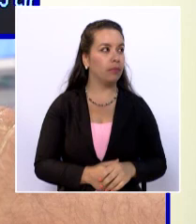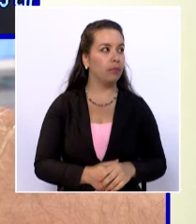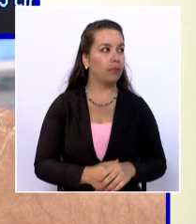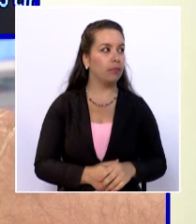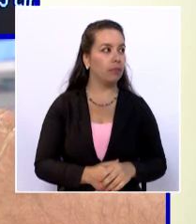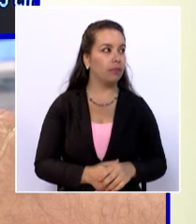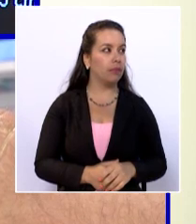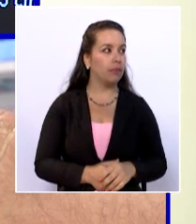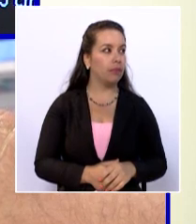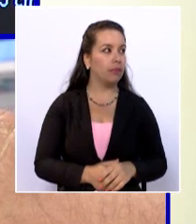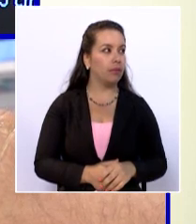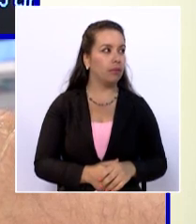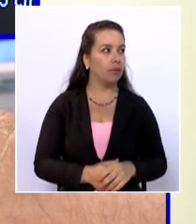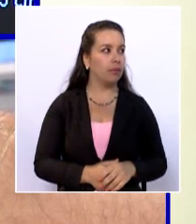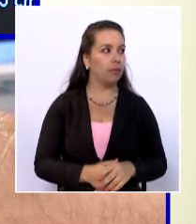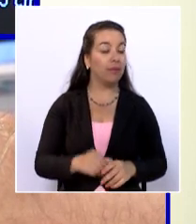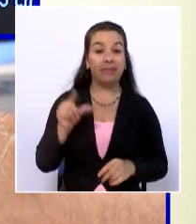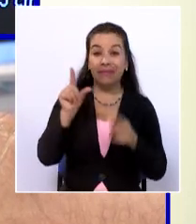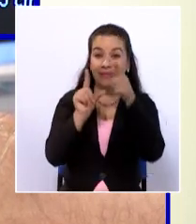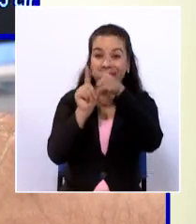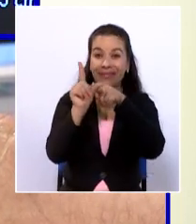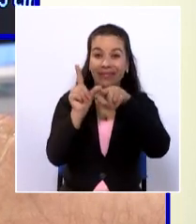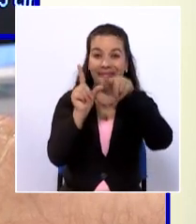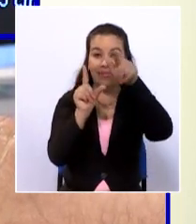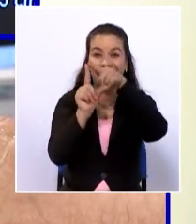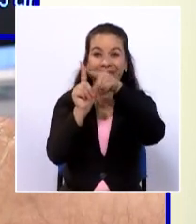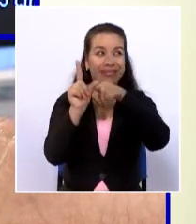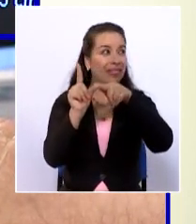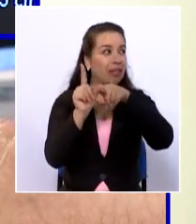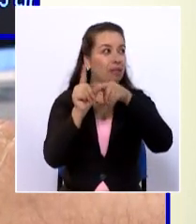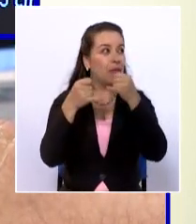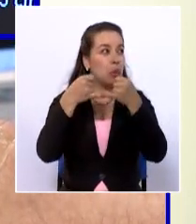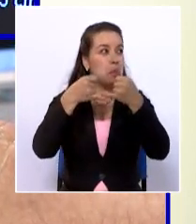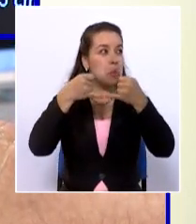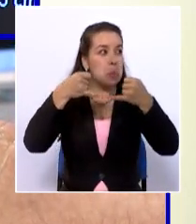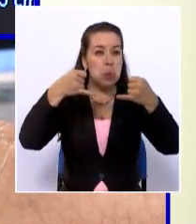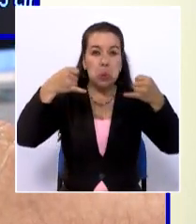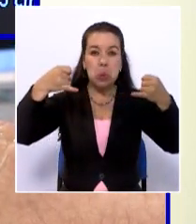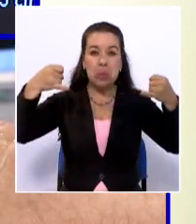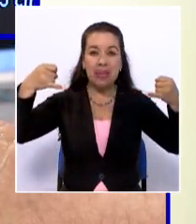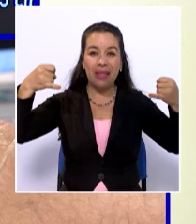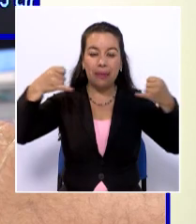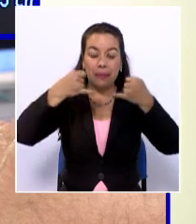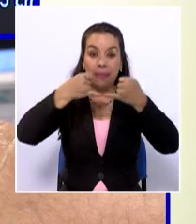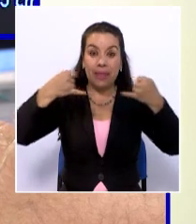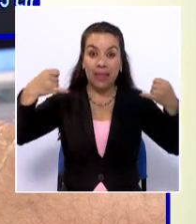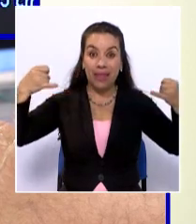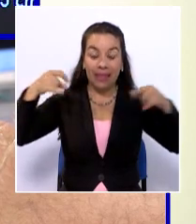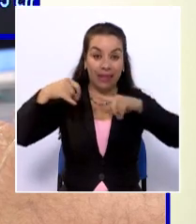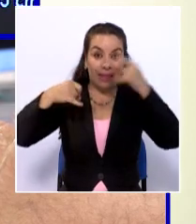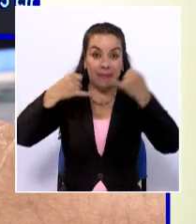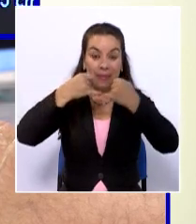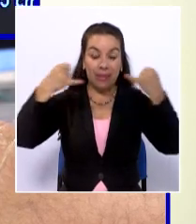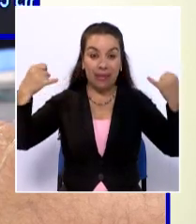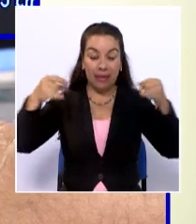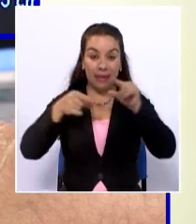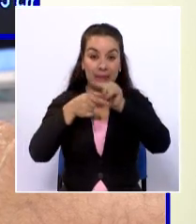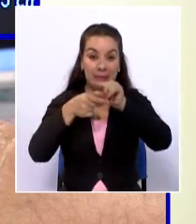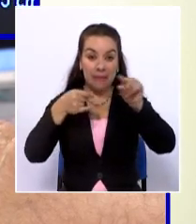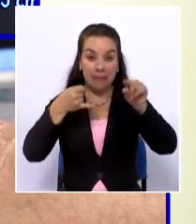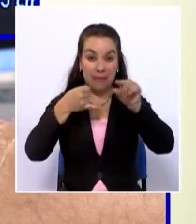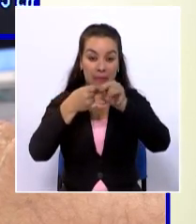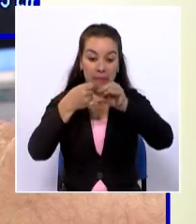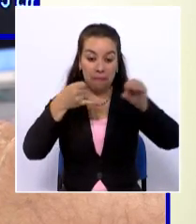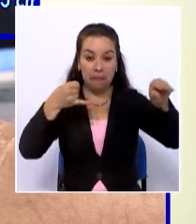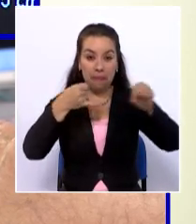ese triangulito que está ahí pero ustedes pueden ver que las dos líneas blancas estas esa línea blanca y la otra si no